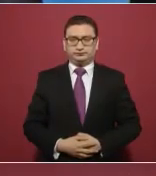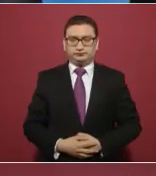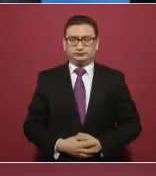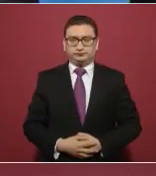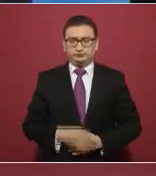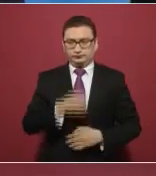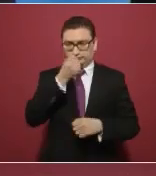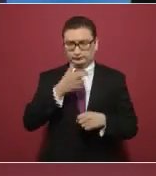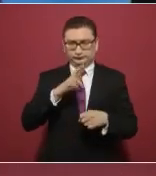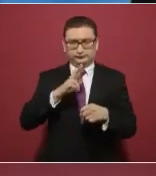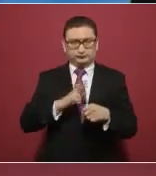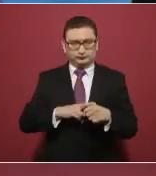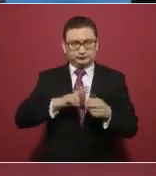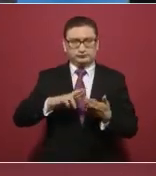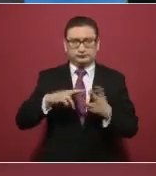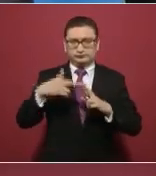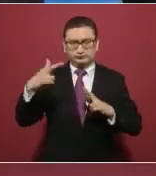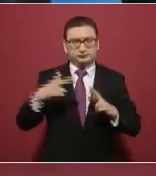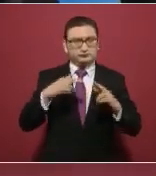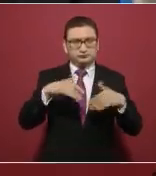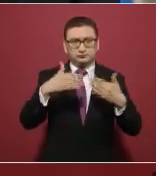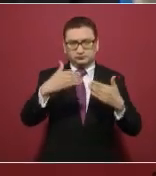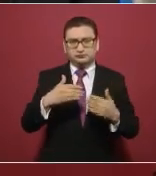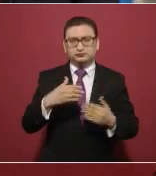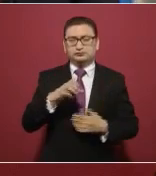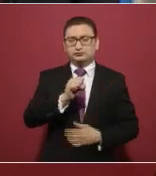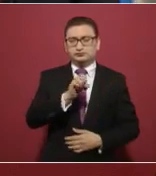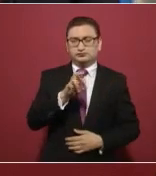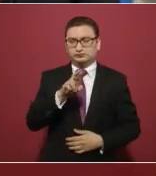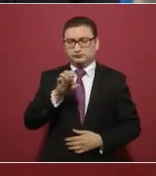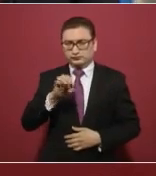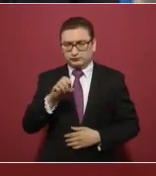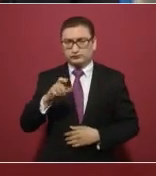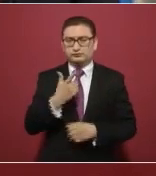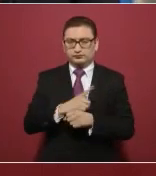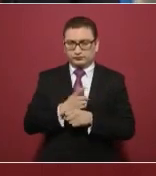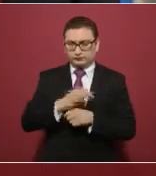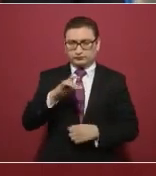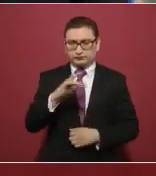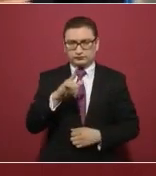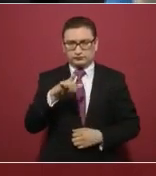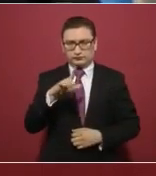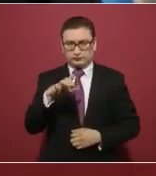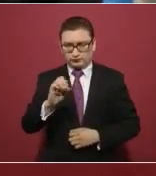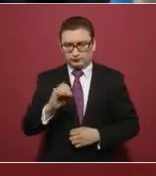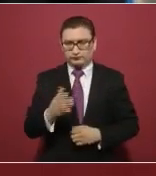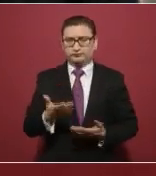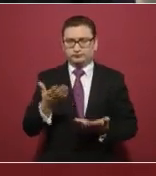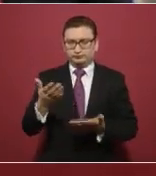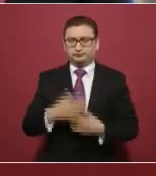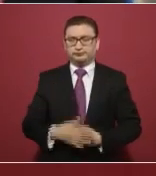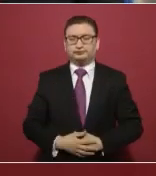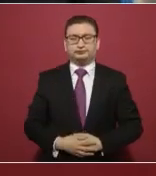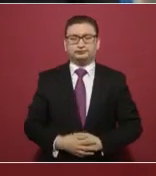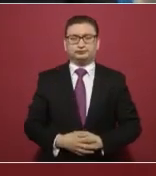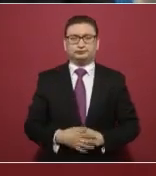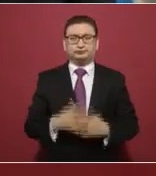El secretario de Relaciones Exteriores, licenciado Marcelo Ebrard Casaubon.